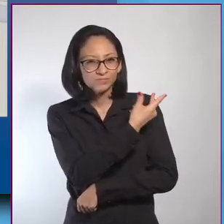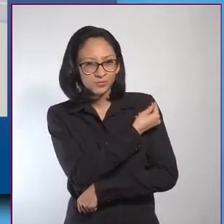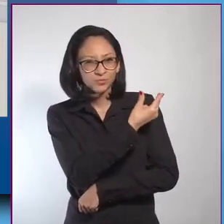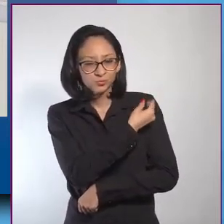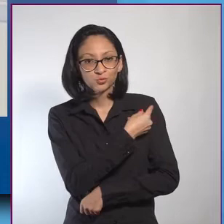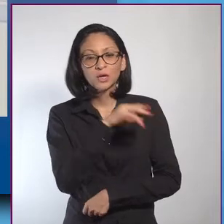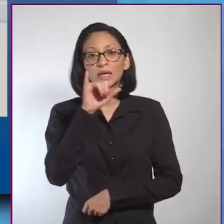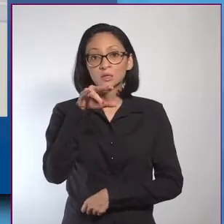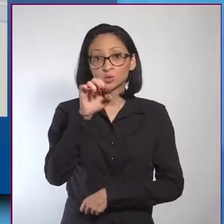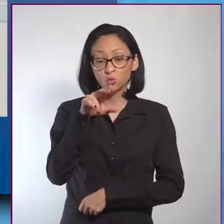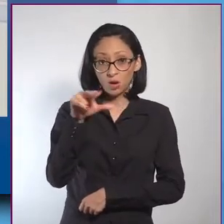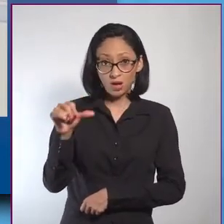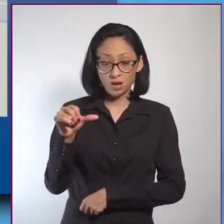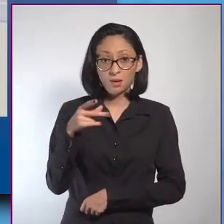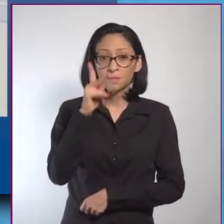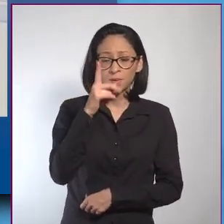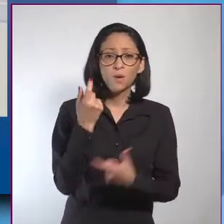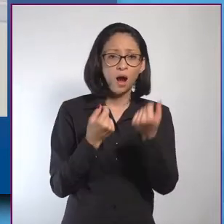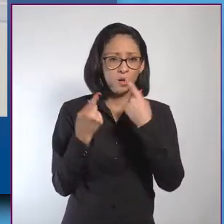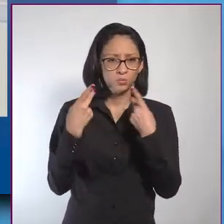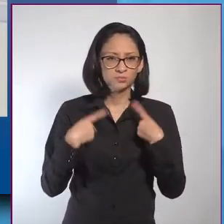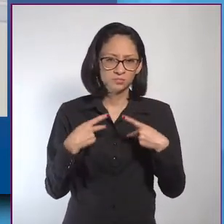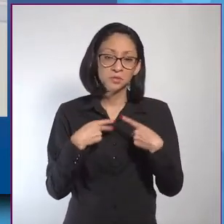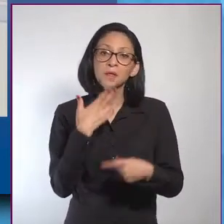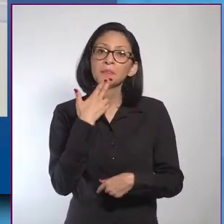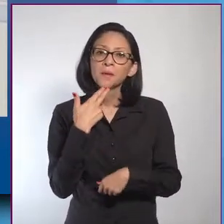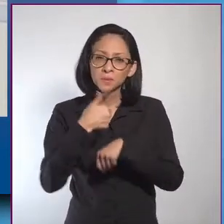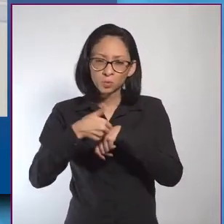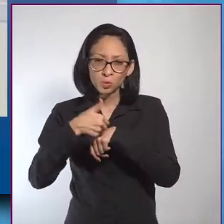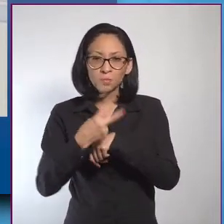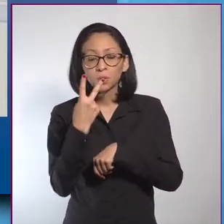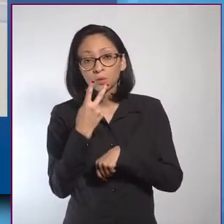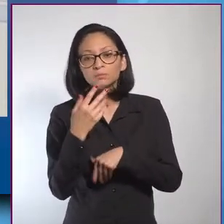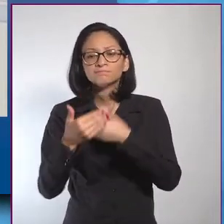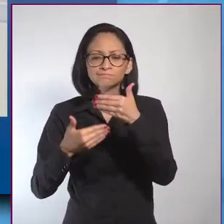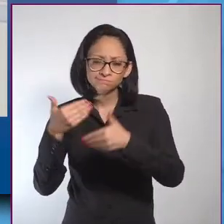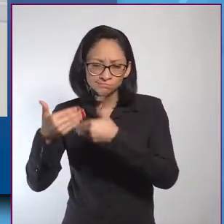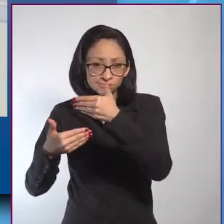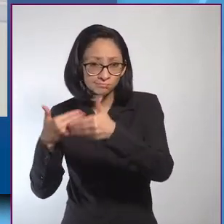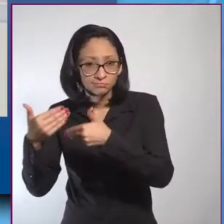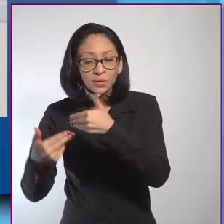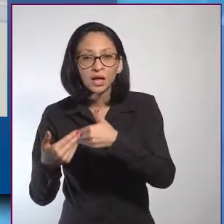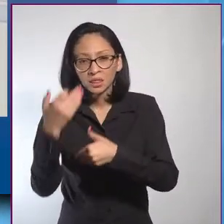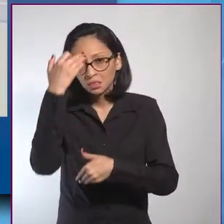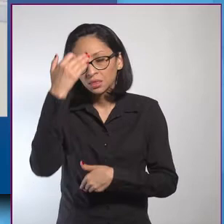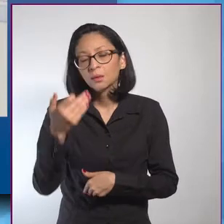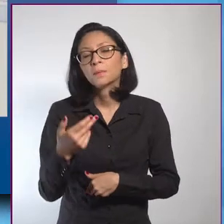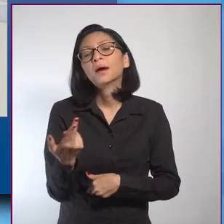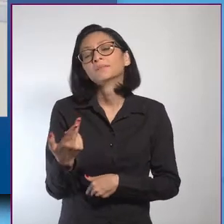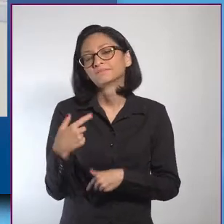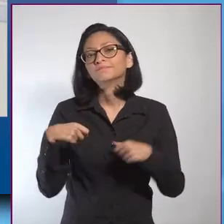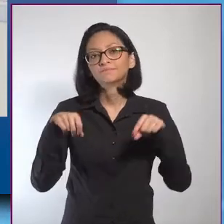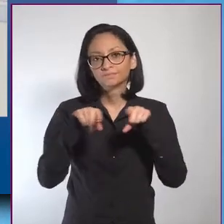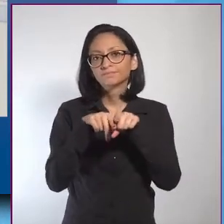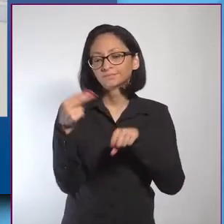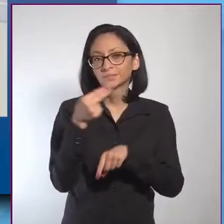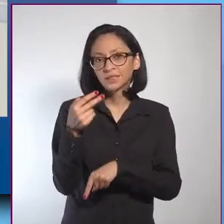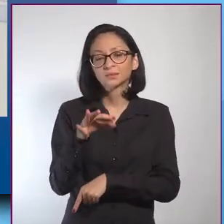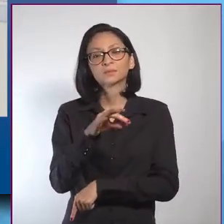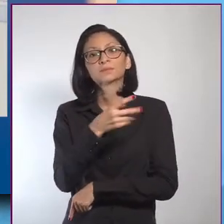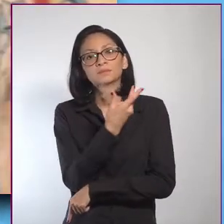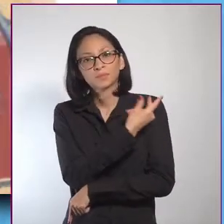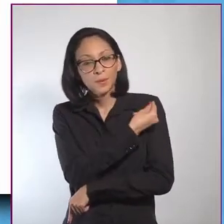embargo, los pacientes que tienen diabetes tipo 2 también con el paso del tiempo van a requerir del uso de insulina.